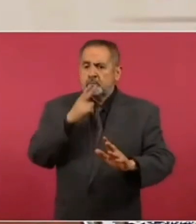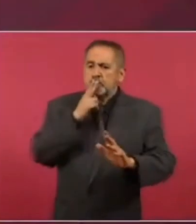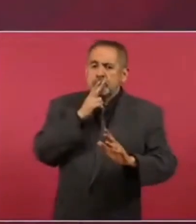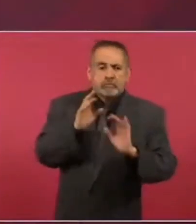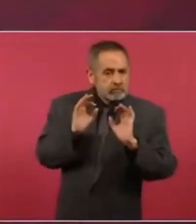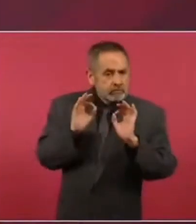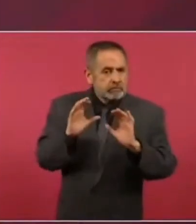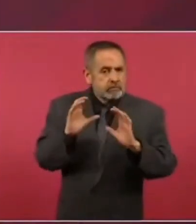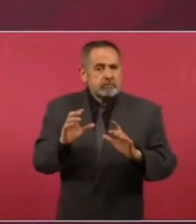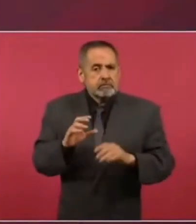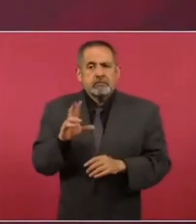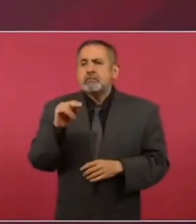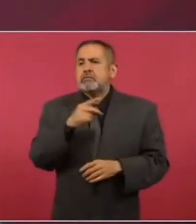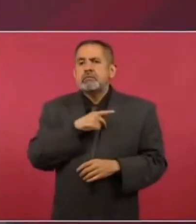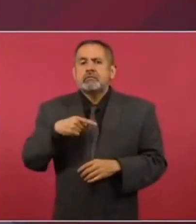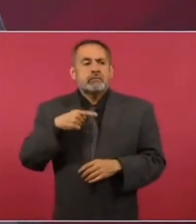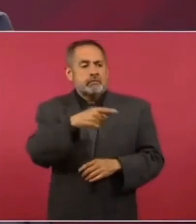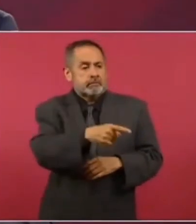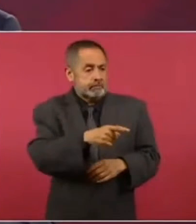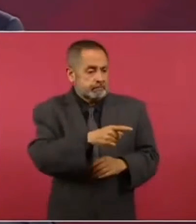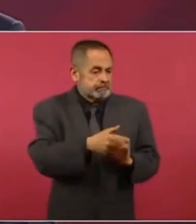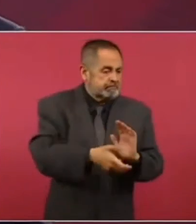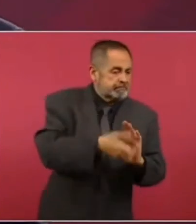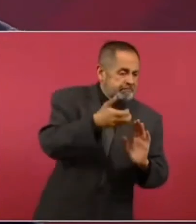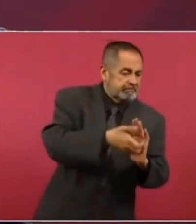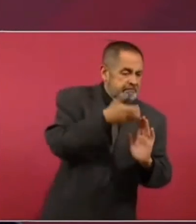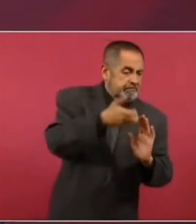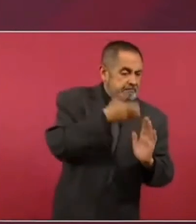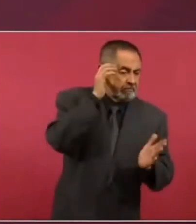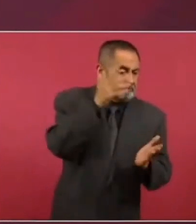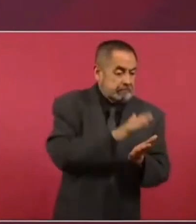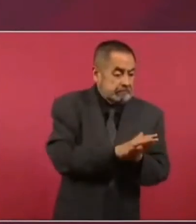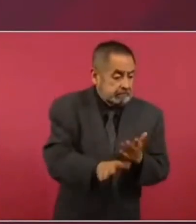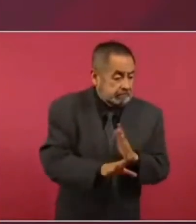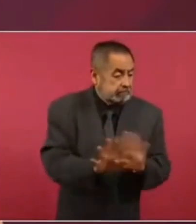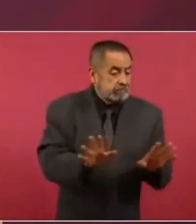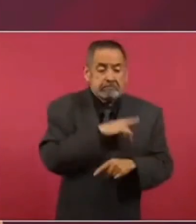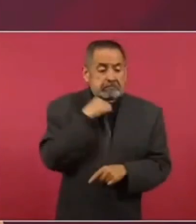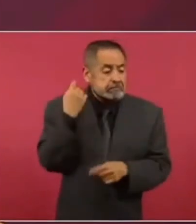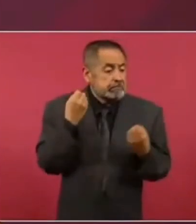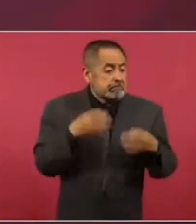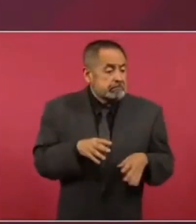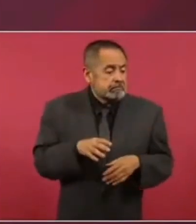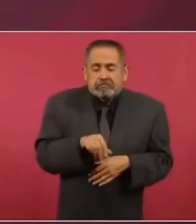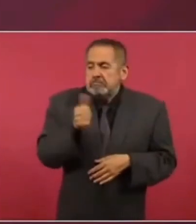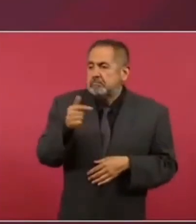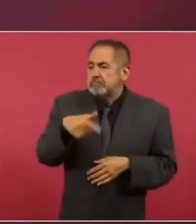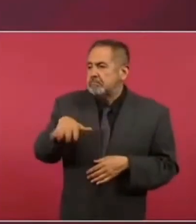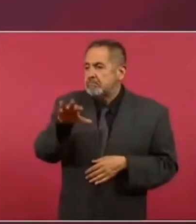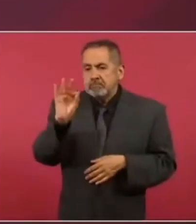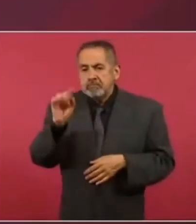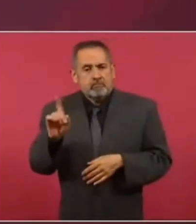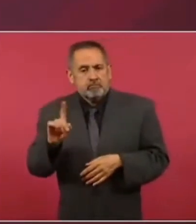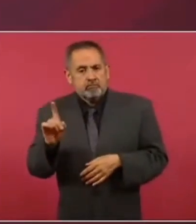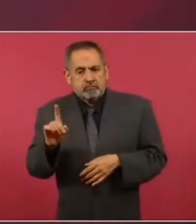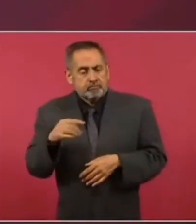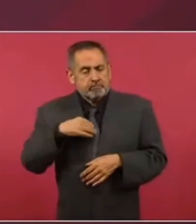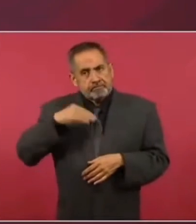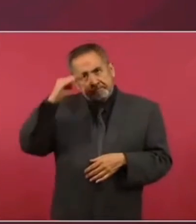exploten de manera irracional los recursos naturales, que pensemos en las